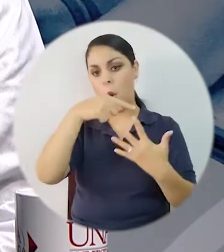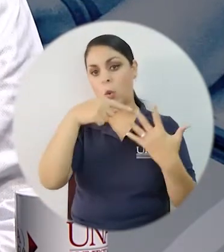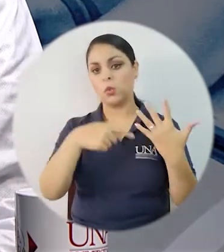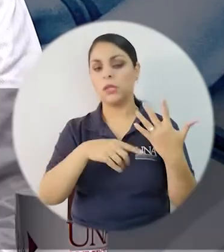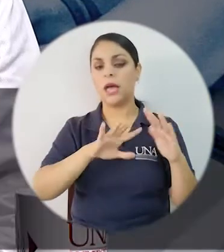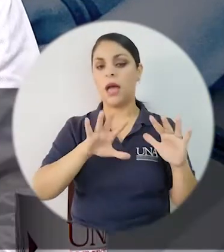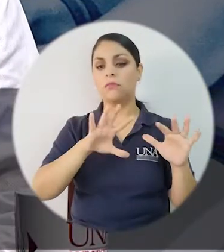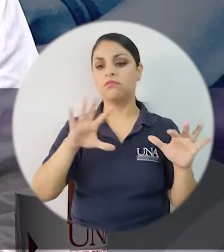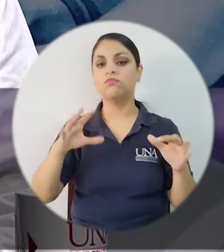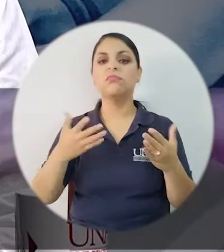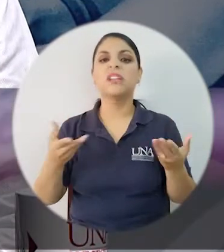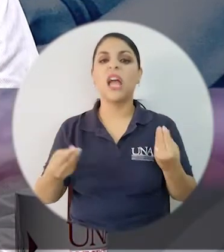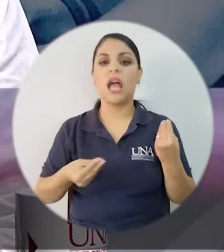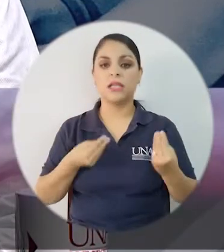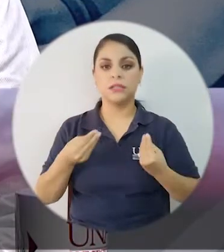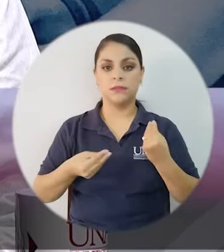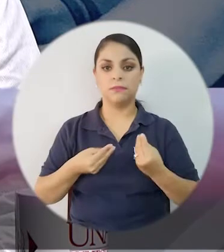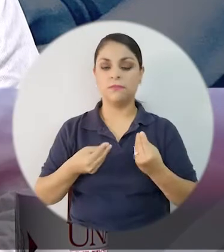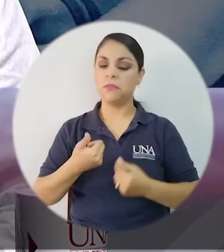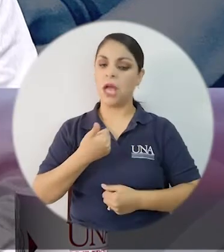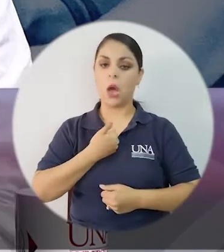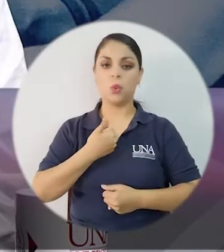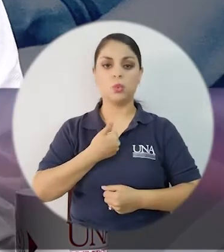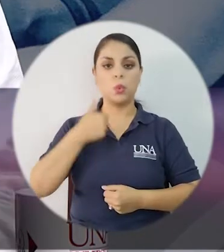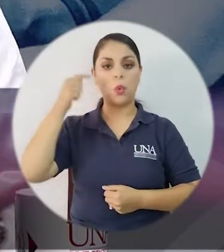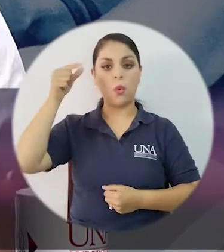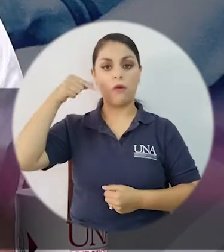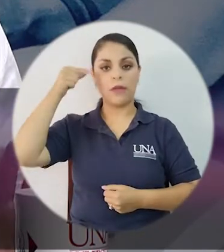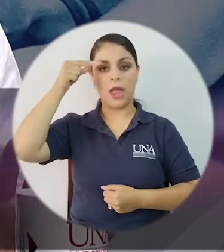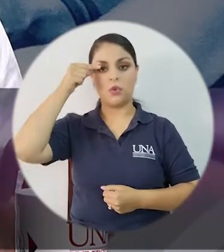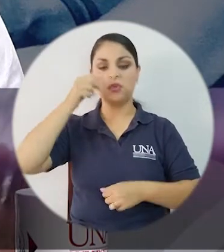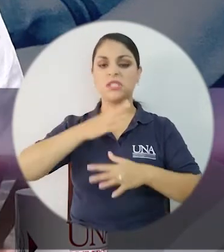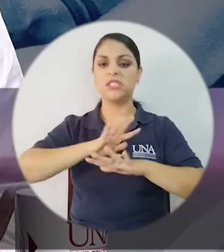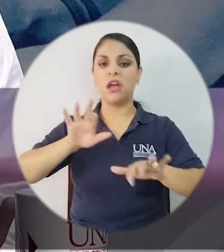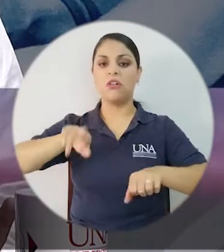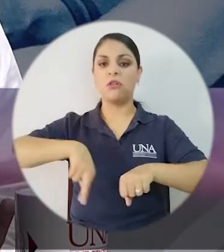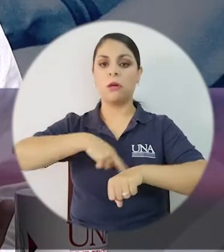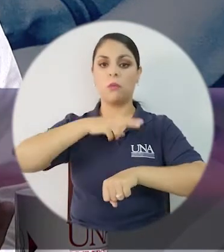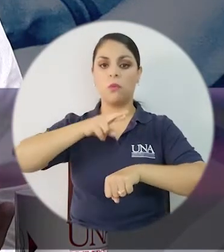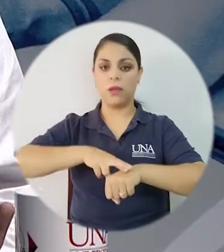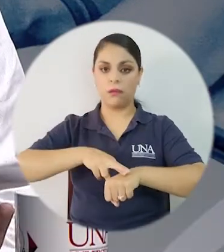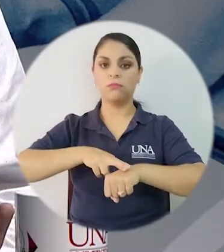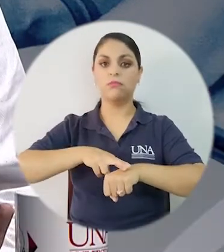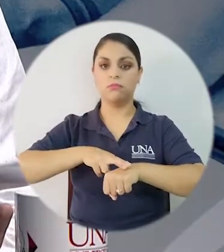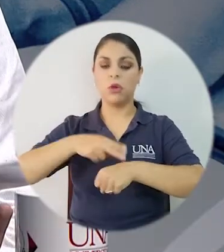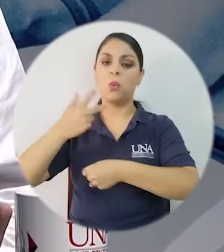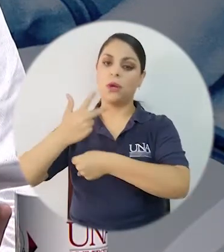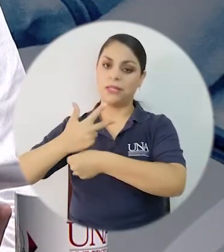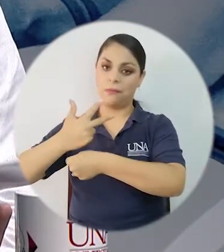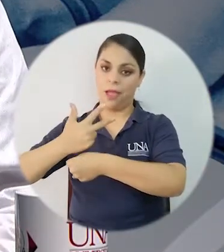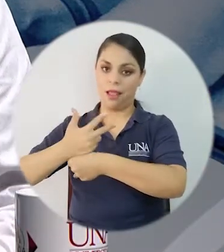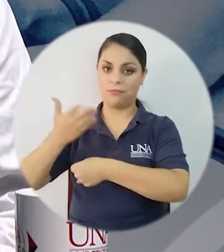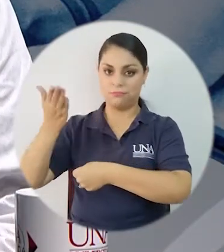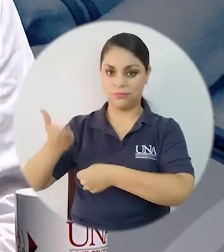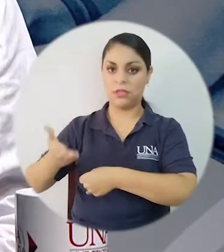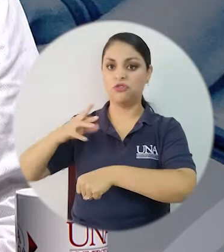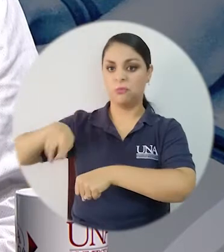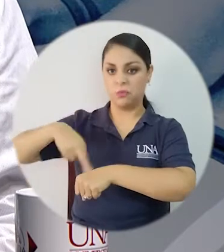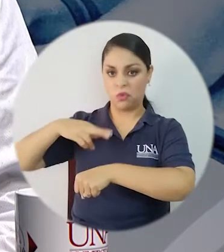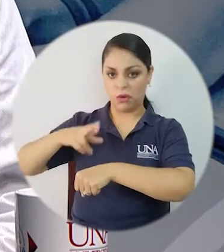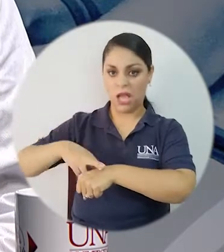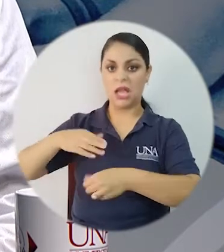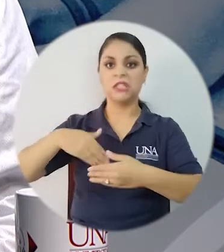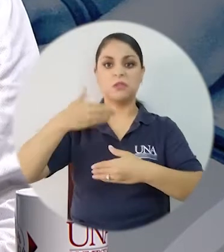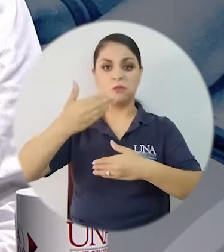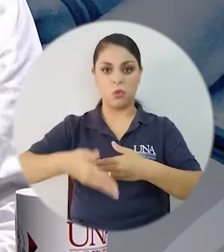México, el resto toma el camino de autogobernarse ya como república. Empezando Guatemala, cuando se